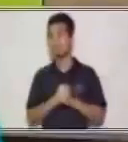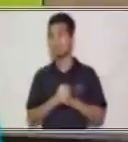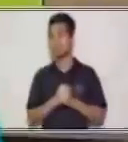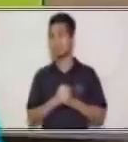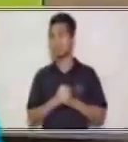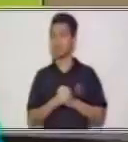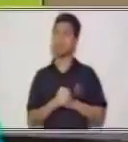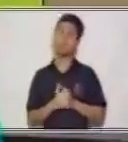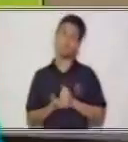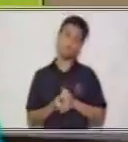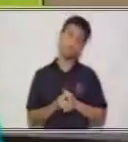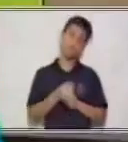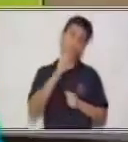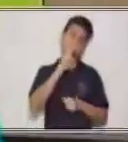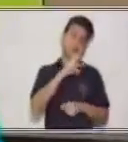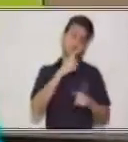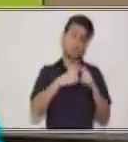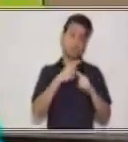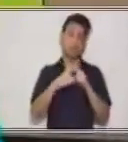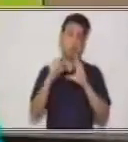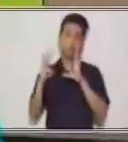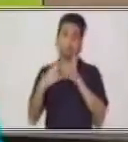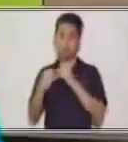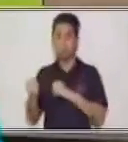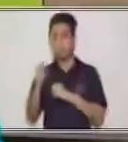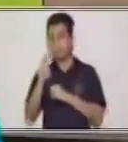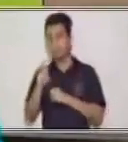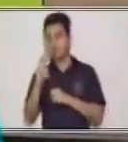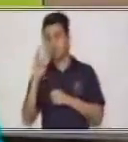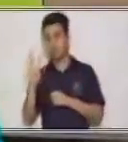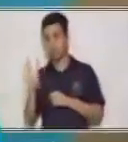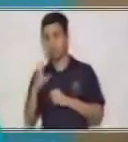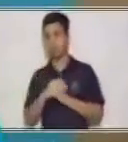3 por 8, ¿cuánto sería? 24.